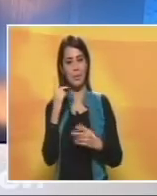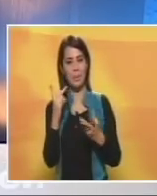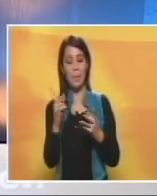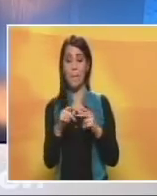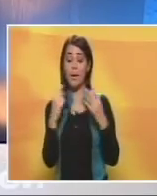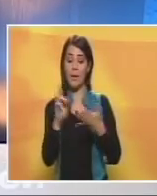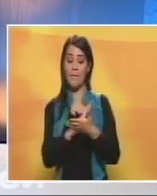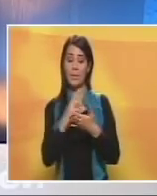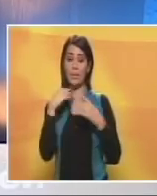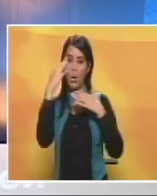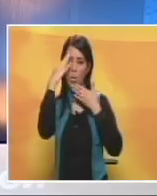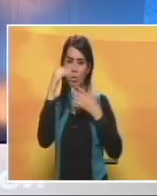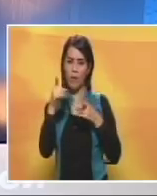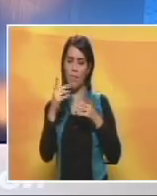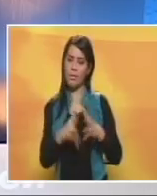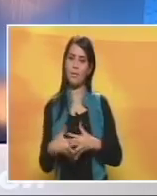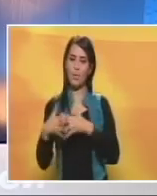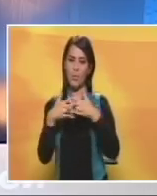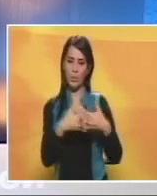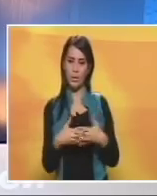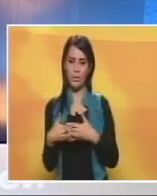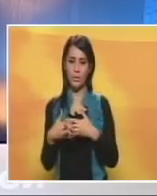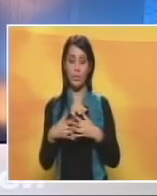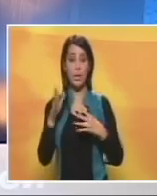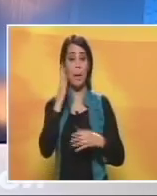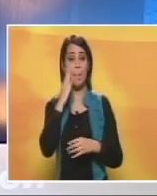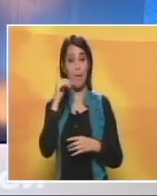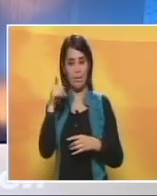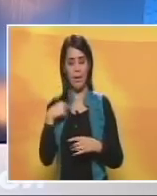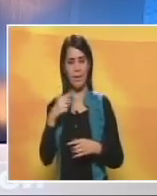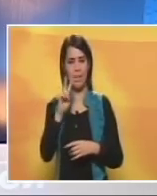Hola de Estados Unidos. Eva, quien se convirtió en madre hace 2